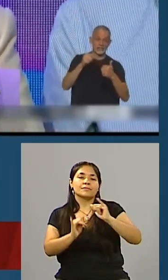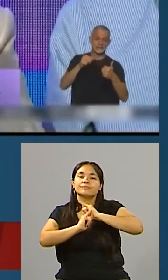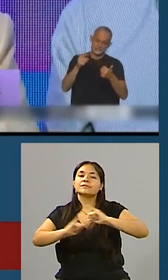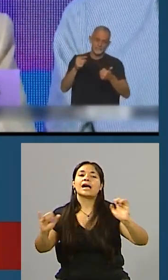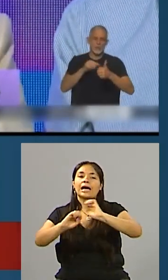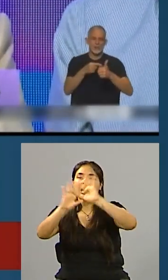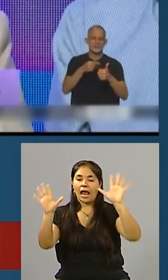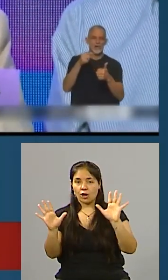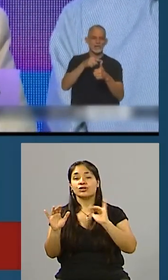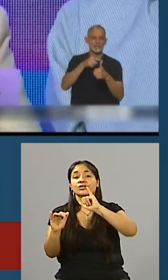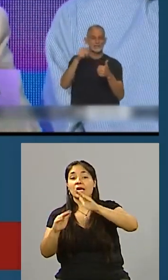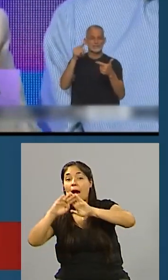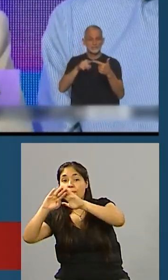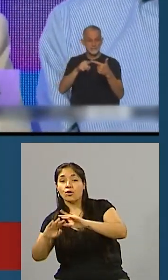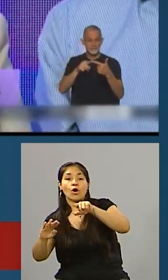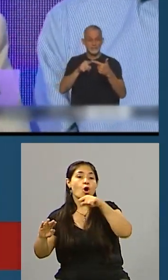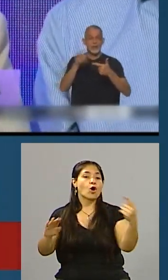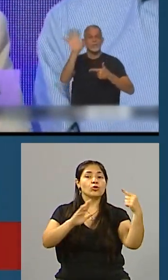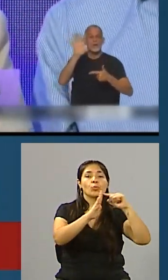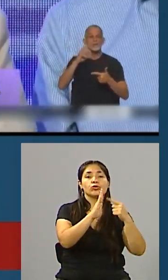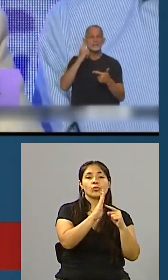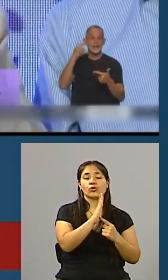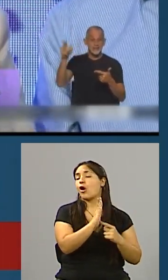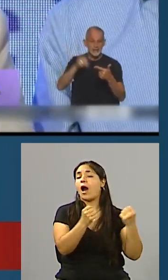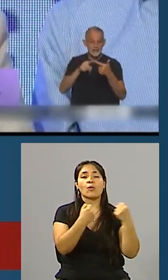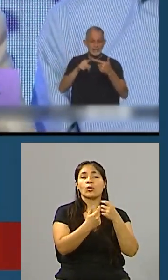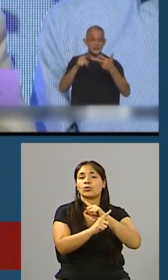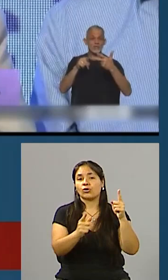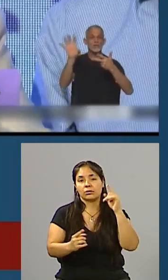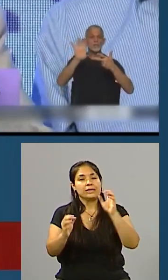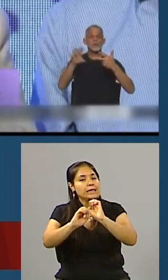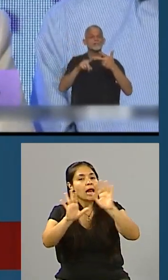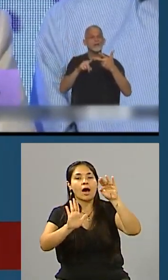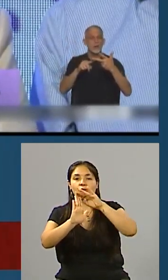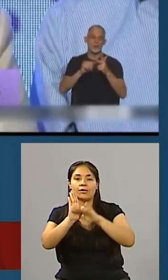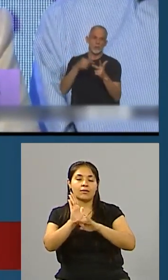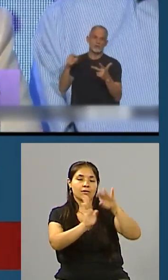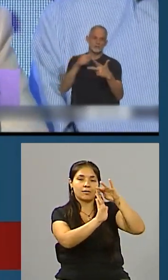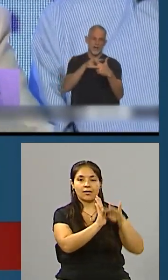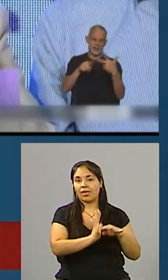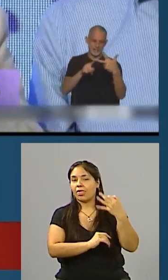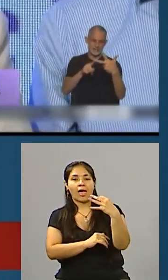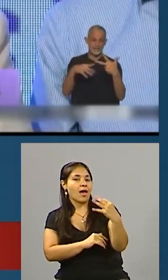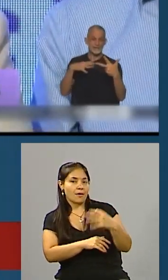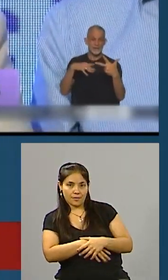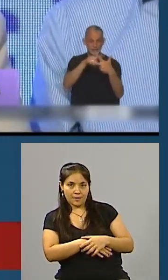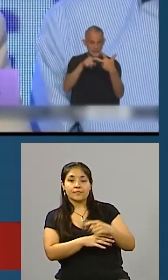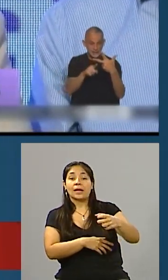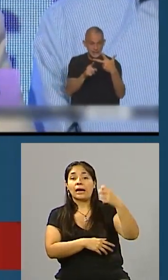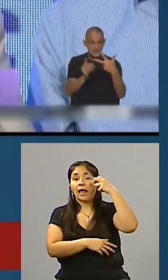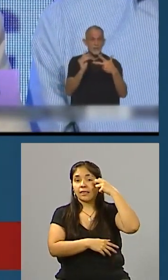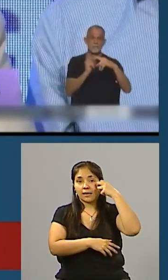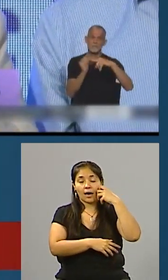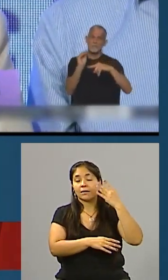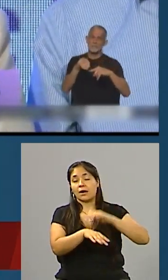son oposición del nuevo gobierno, y esa es una de las grandes tareas que tiene por delante el radicalismo y en